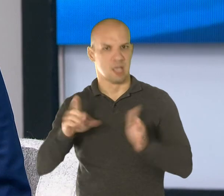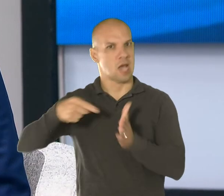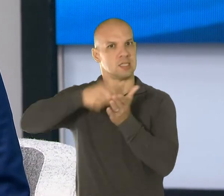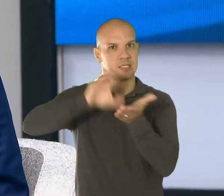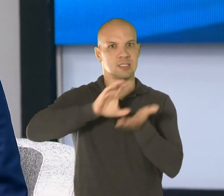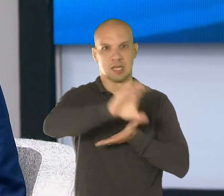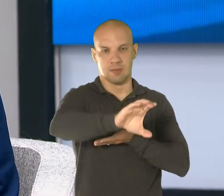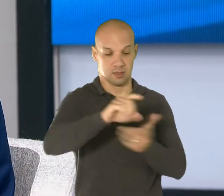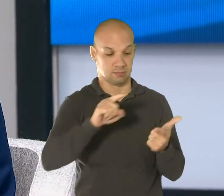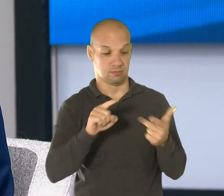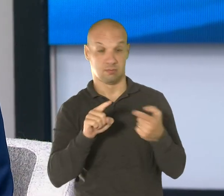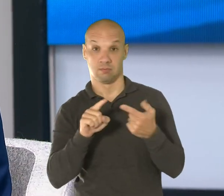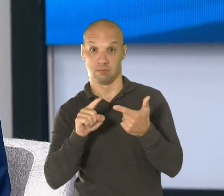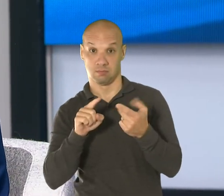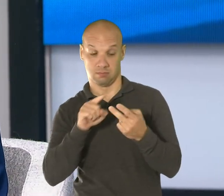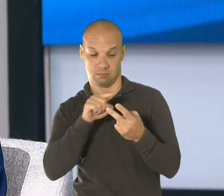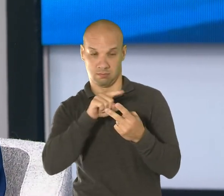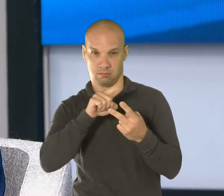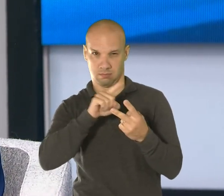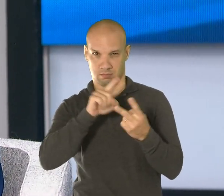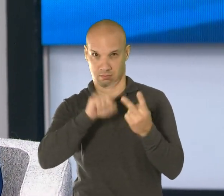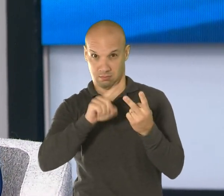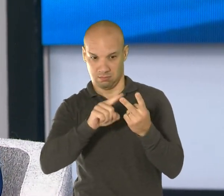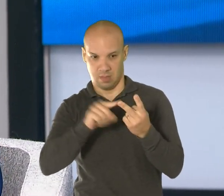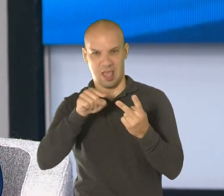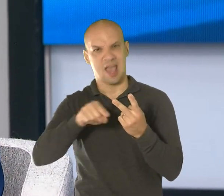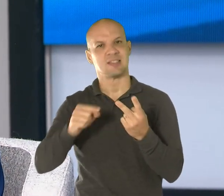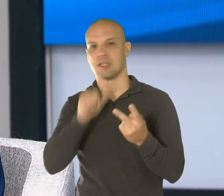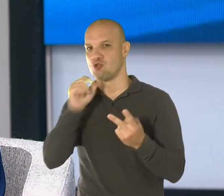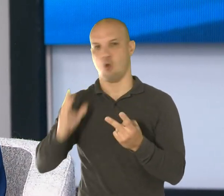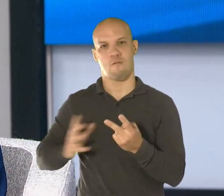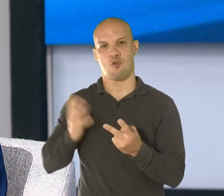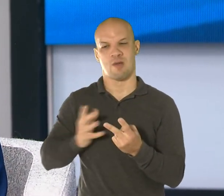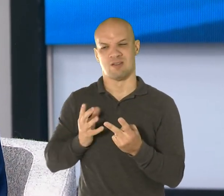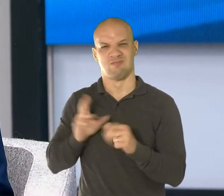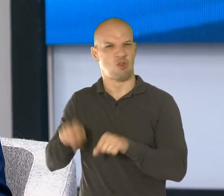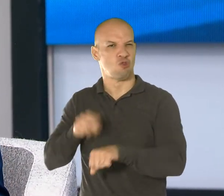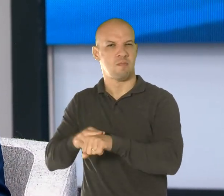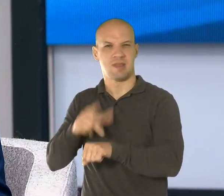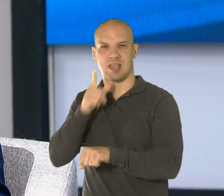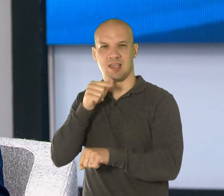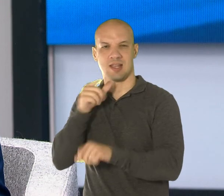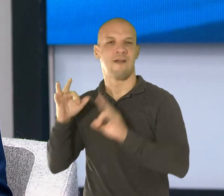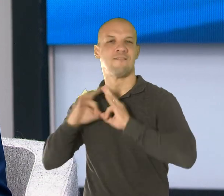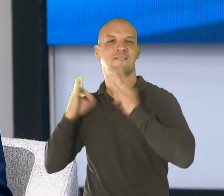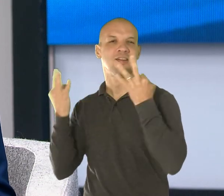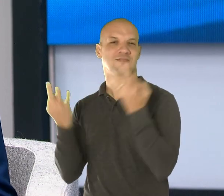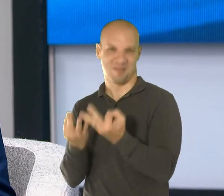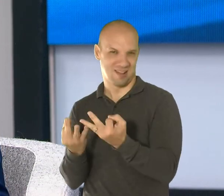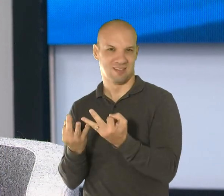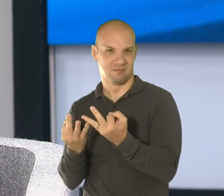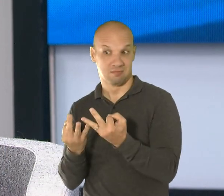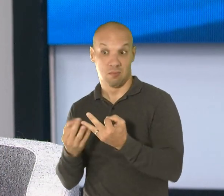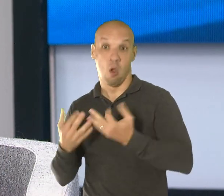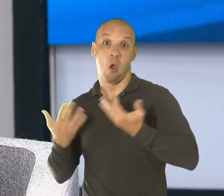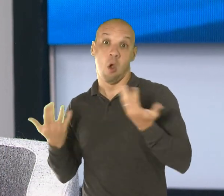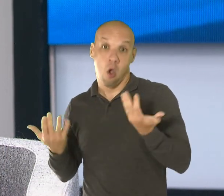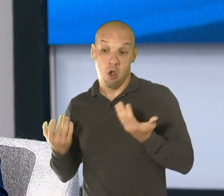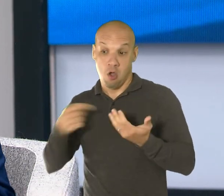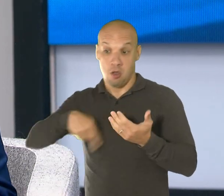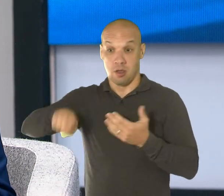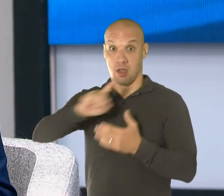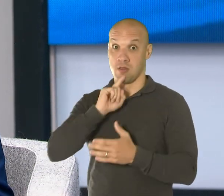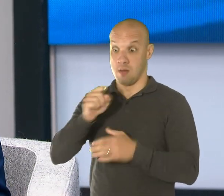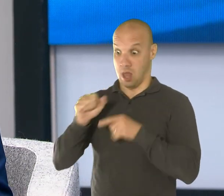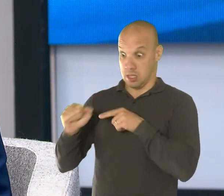tenemos el cuidador informal, que generalmente son familiares que se encargan de estas personas o personas que no tienen una capacitación o